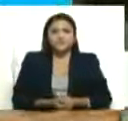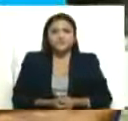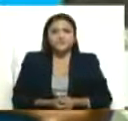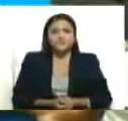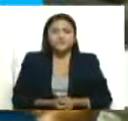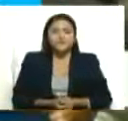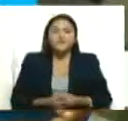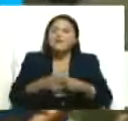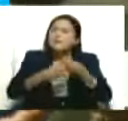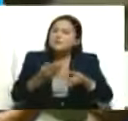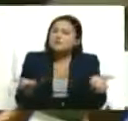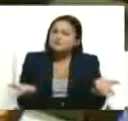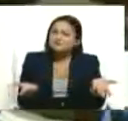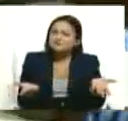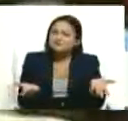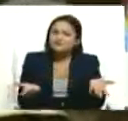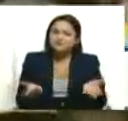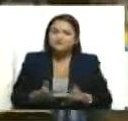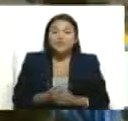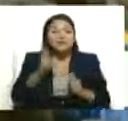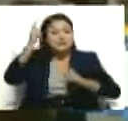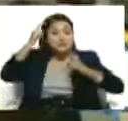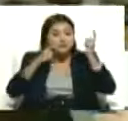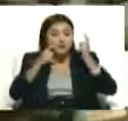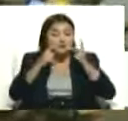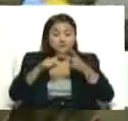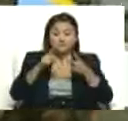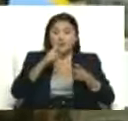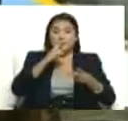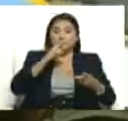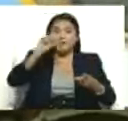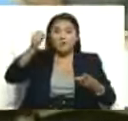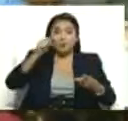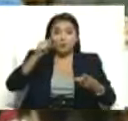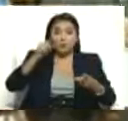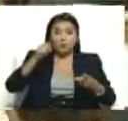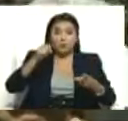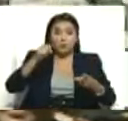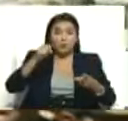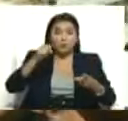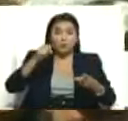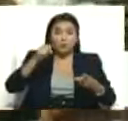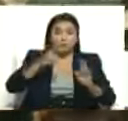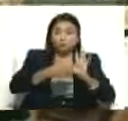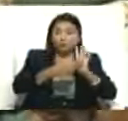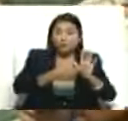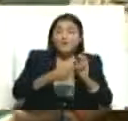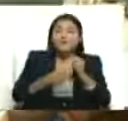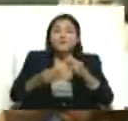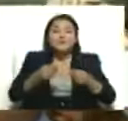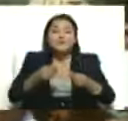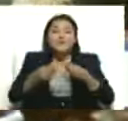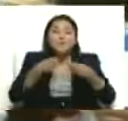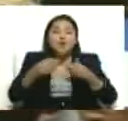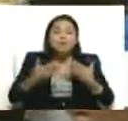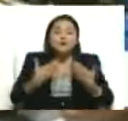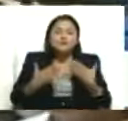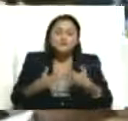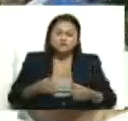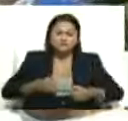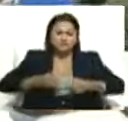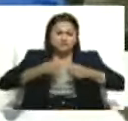¿Qué es lo que vamos a hacer? El comandante Chávez y el presidente Nicolás Maduro han llevado una agenda diplomática de